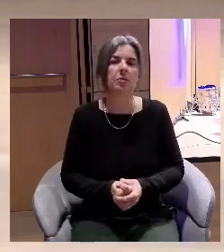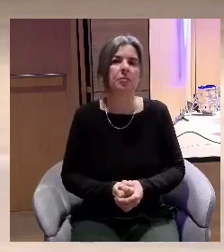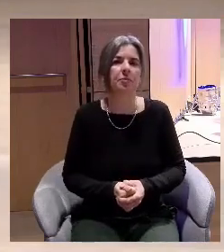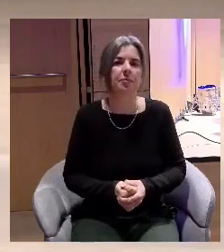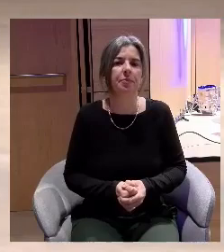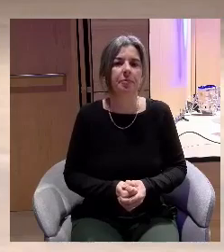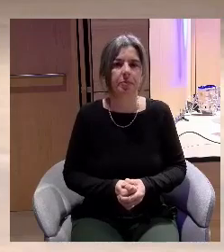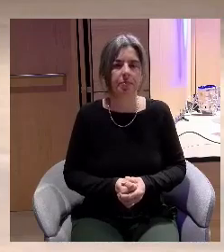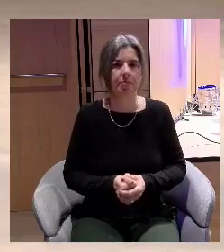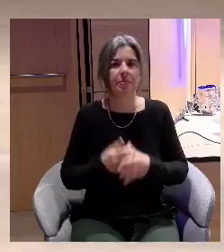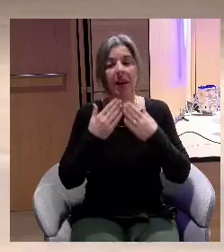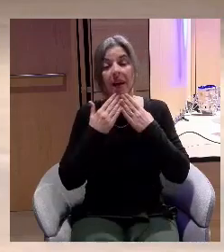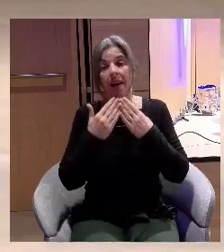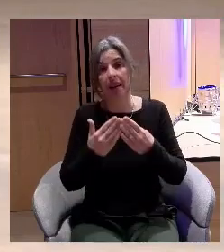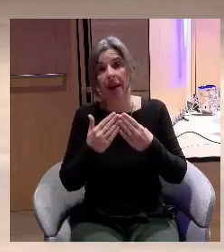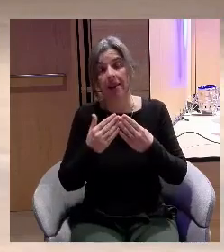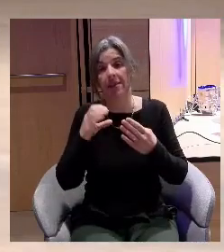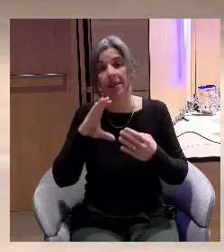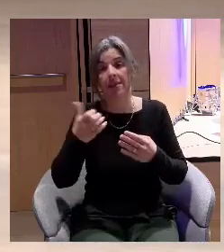Muchas gracias, Catalina.